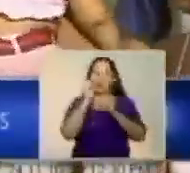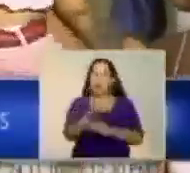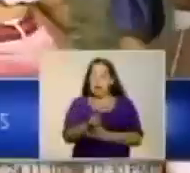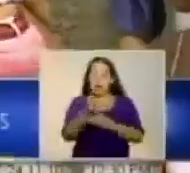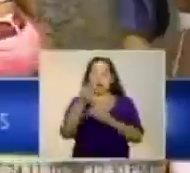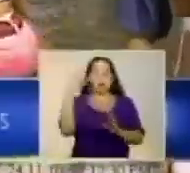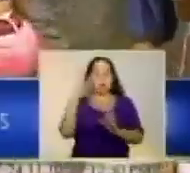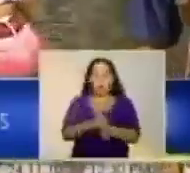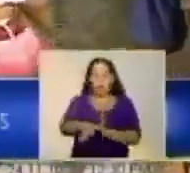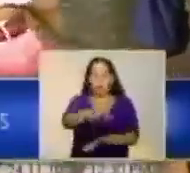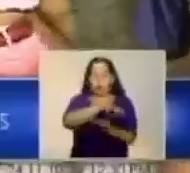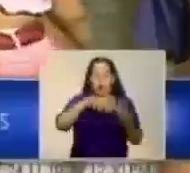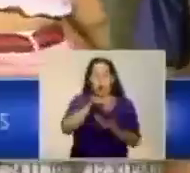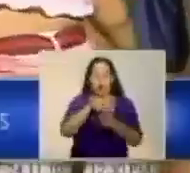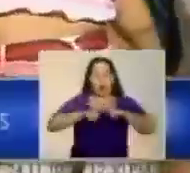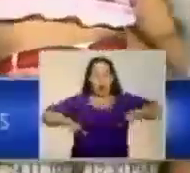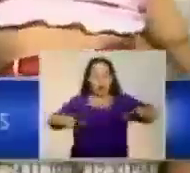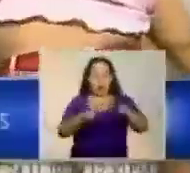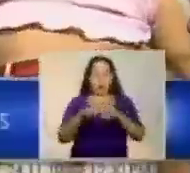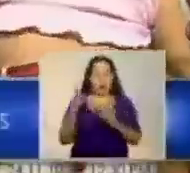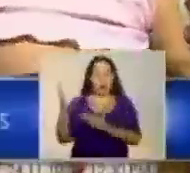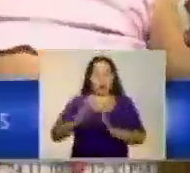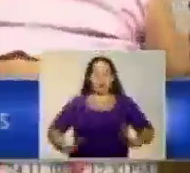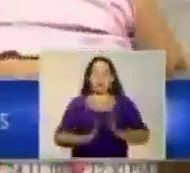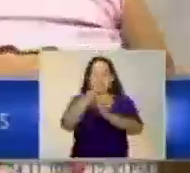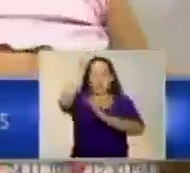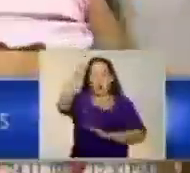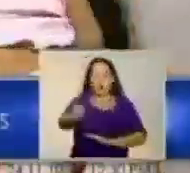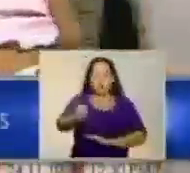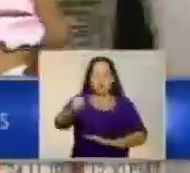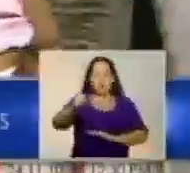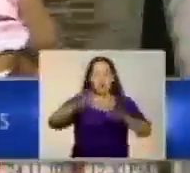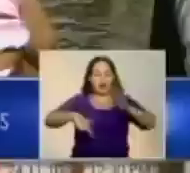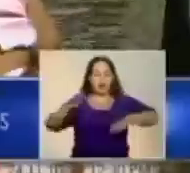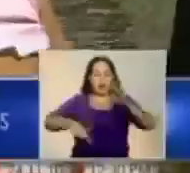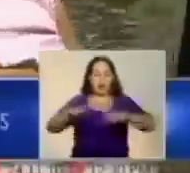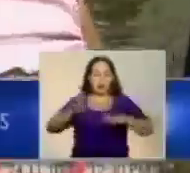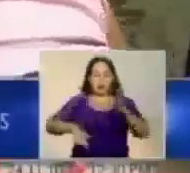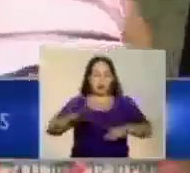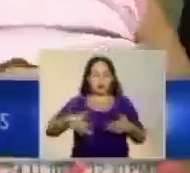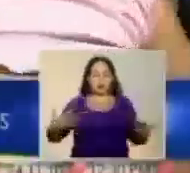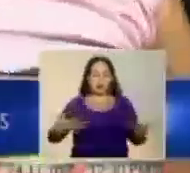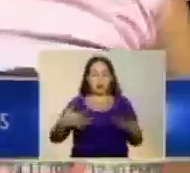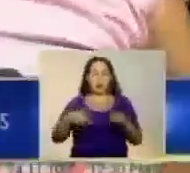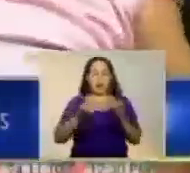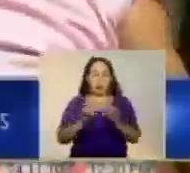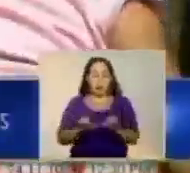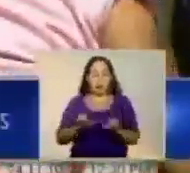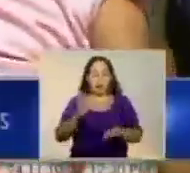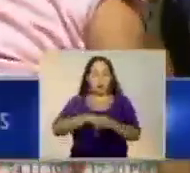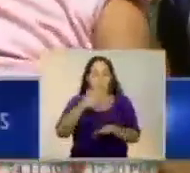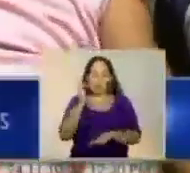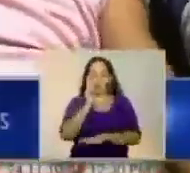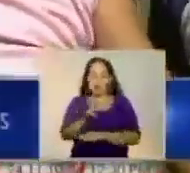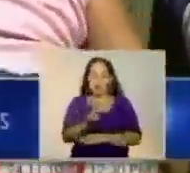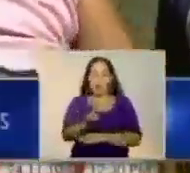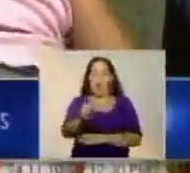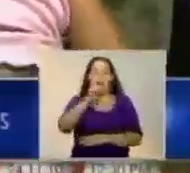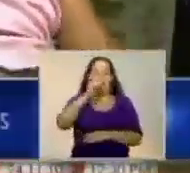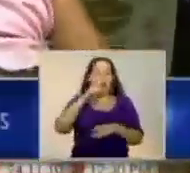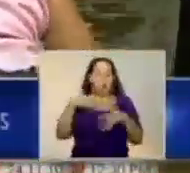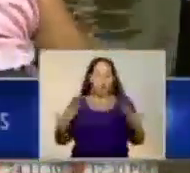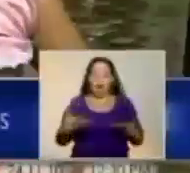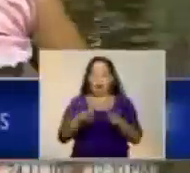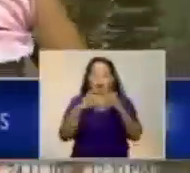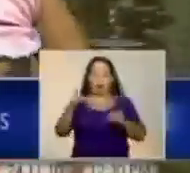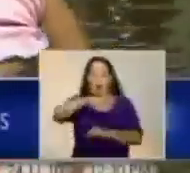tenemos aquí en el sector La Trinidad, en San José Barlovento, aquí en, bueno, en La Trinidad, porque mira cómo estamos aquí,